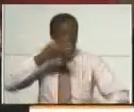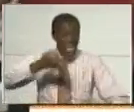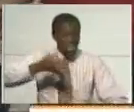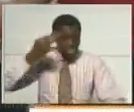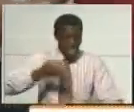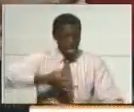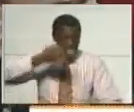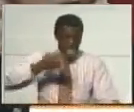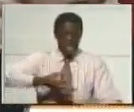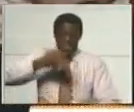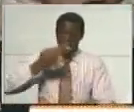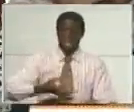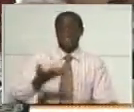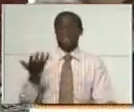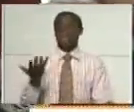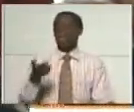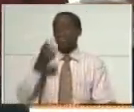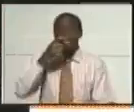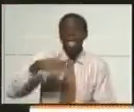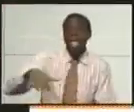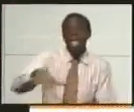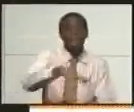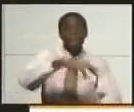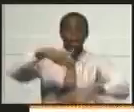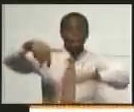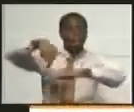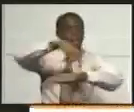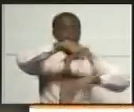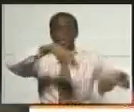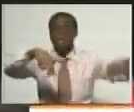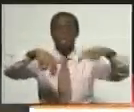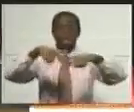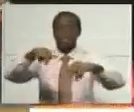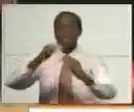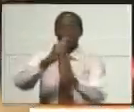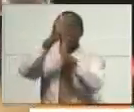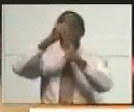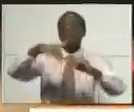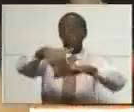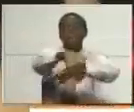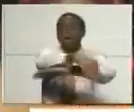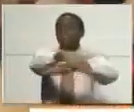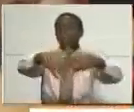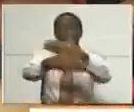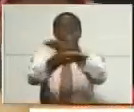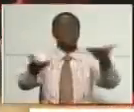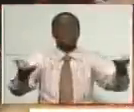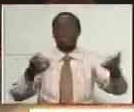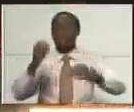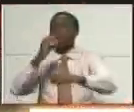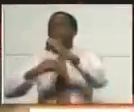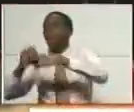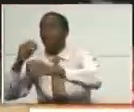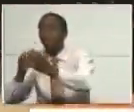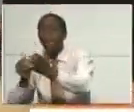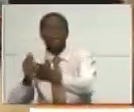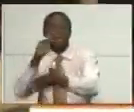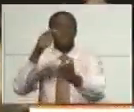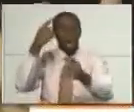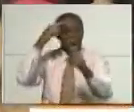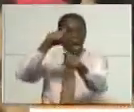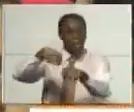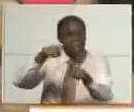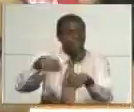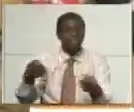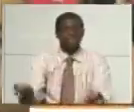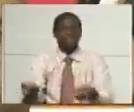verdadero, con el pueblo de a pie, con el liderazgo de a pie, con los obreros, con los campesinos, con los